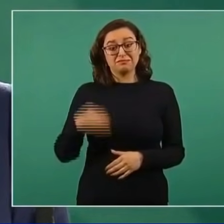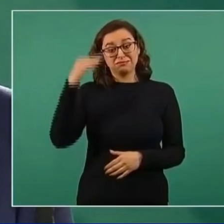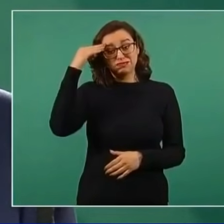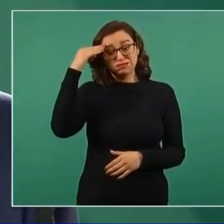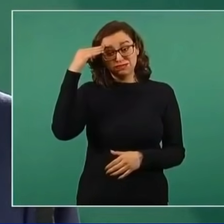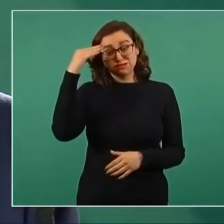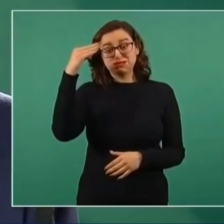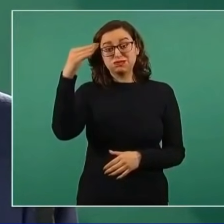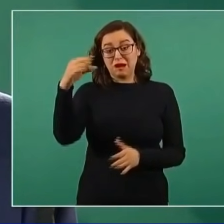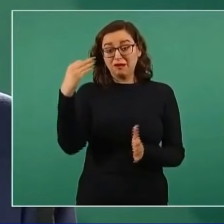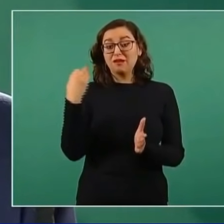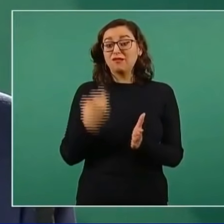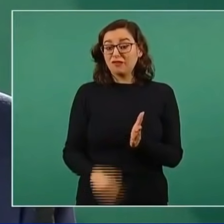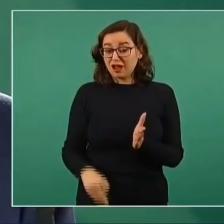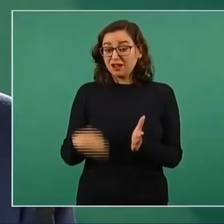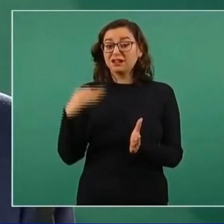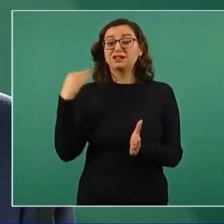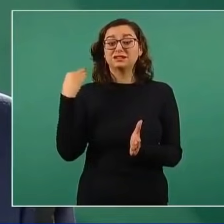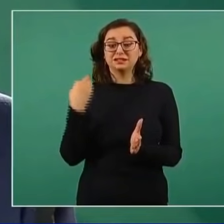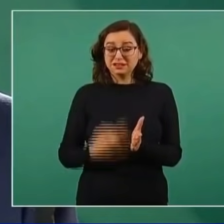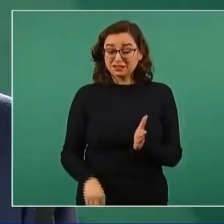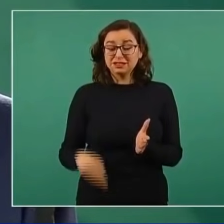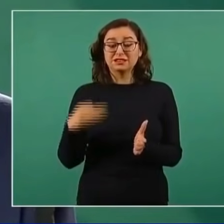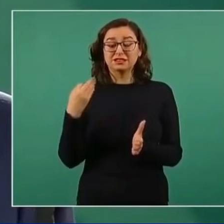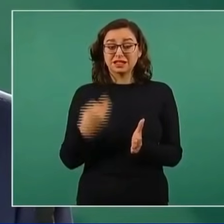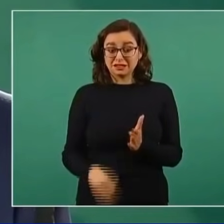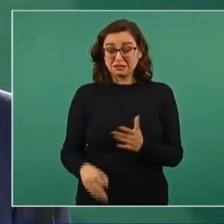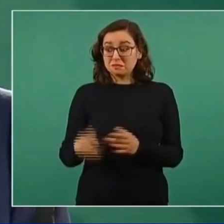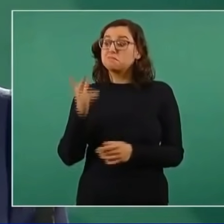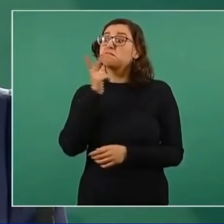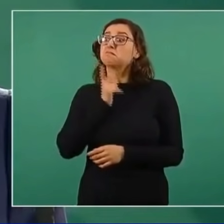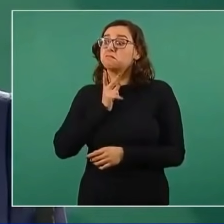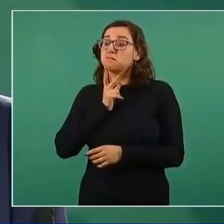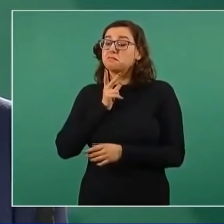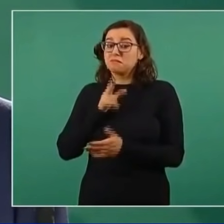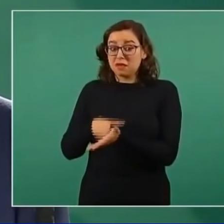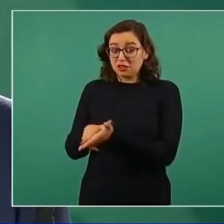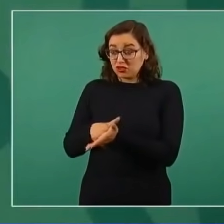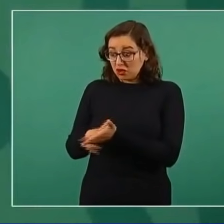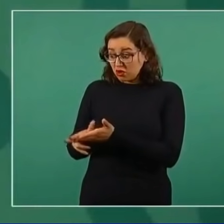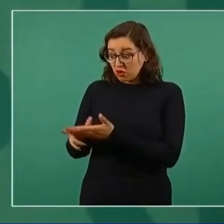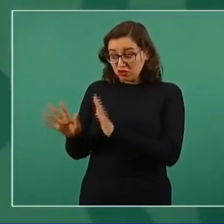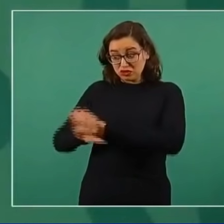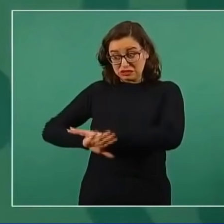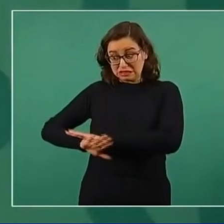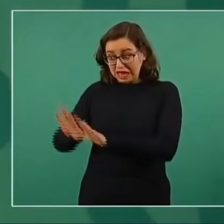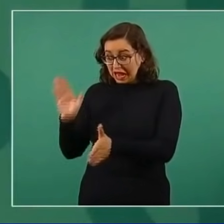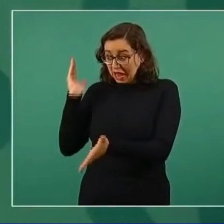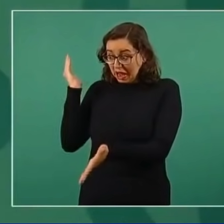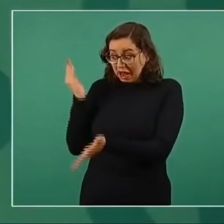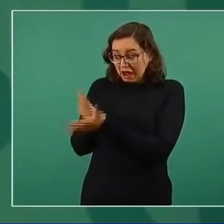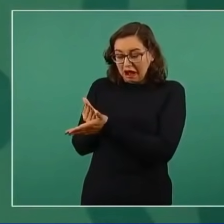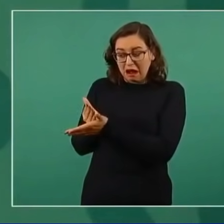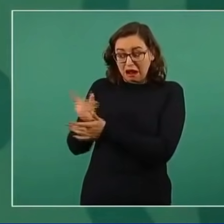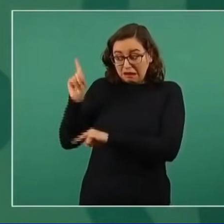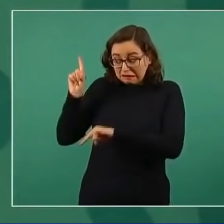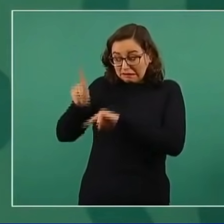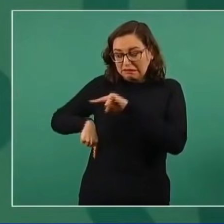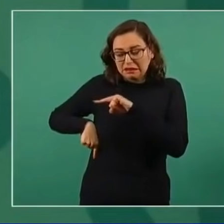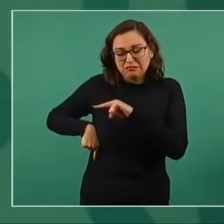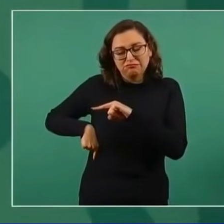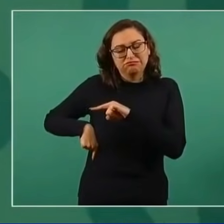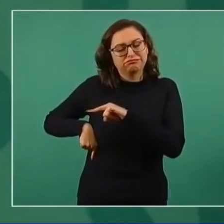bastante tiempo para que dejemos de utilizar el petróleo. De acuerdo a las